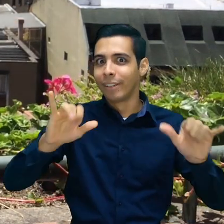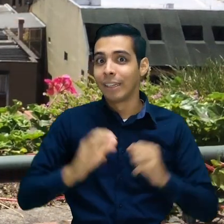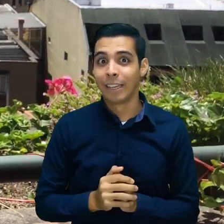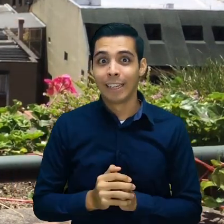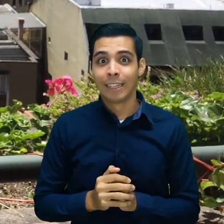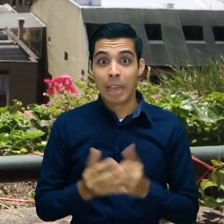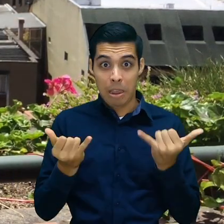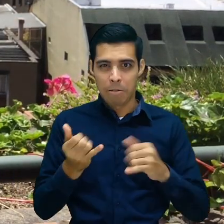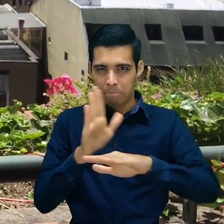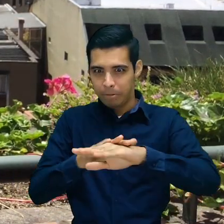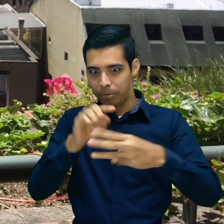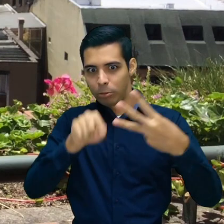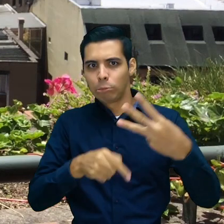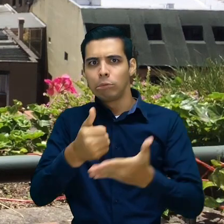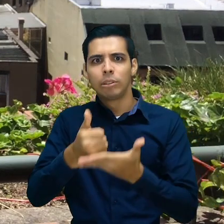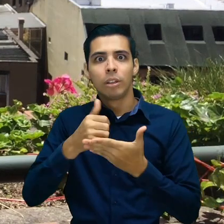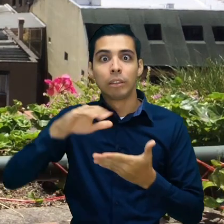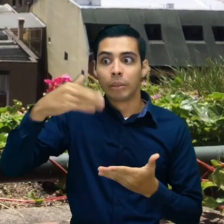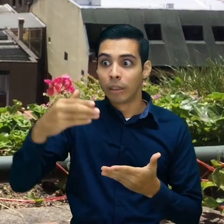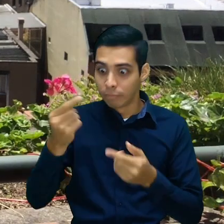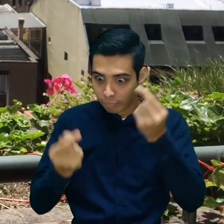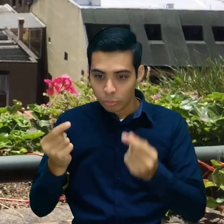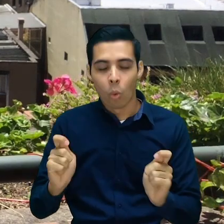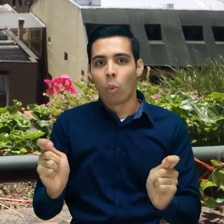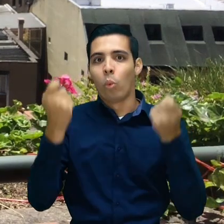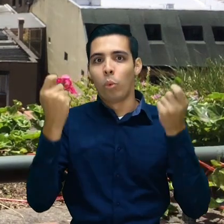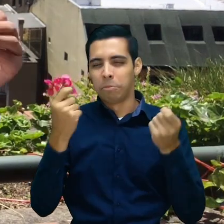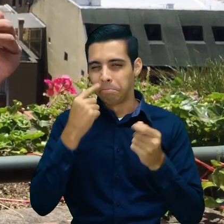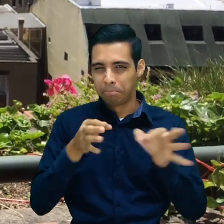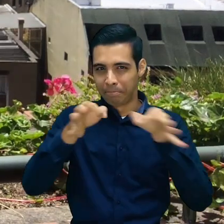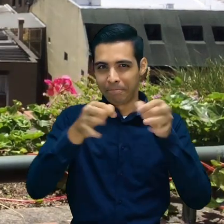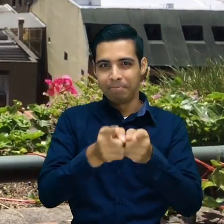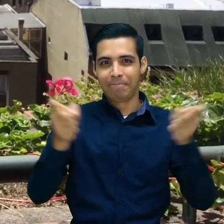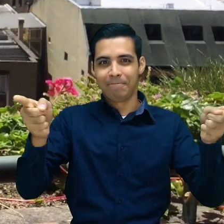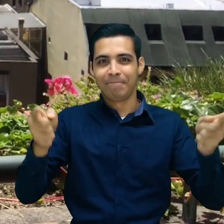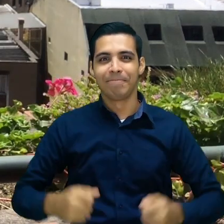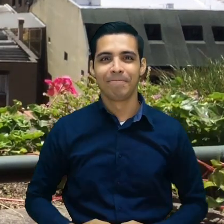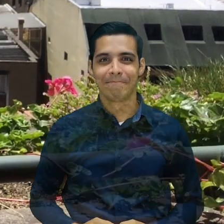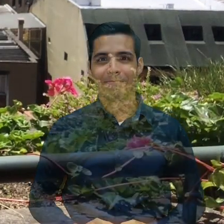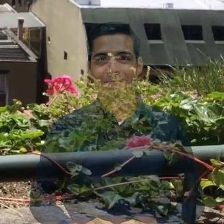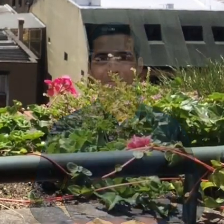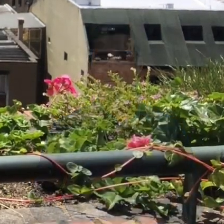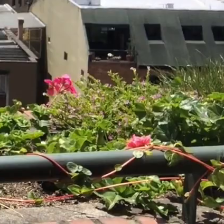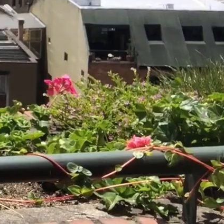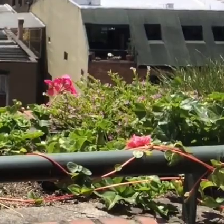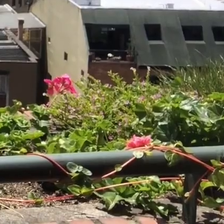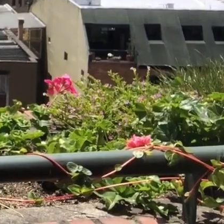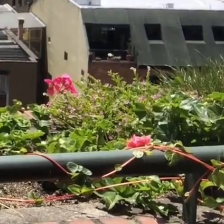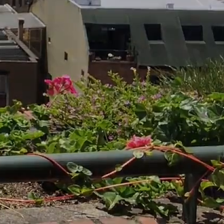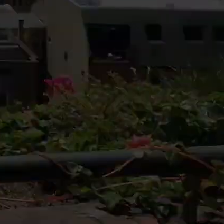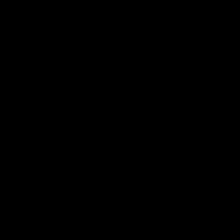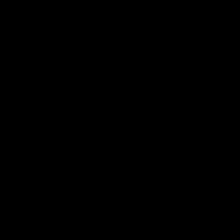Quédate hasta el final de este video porque vamos a explorar tres herramientas que nos van a ayudar a salvar nuestras finanzas antes de que este año 2021